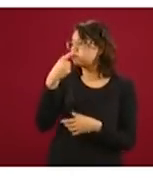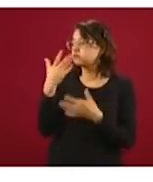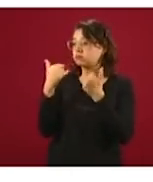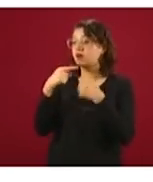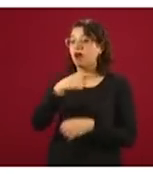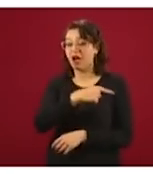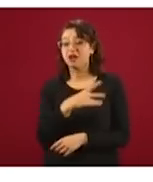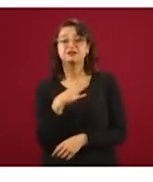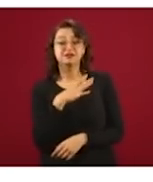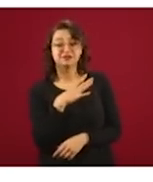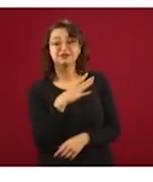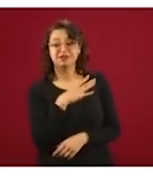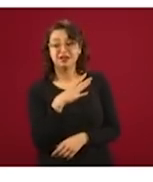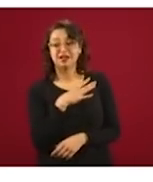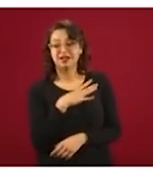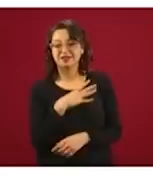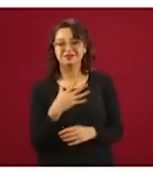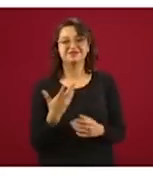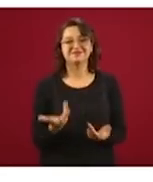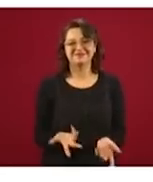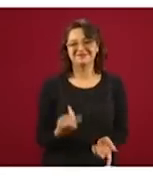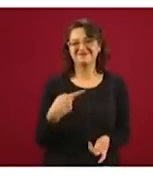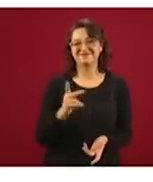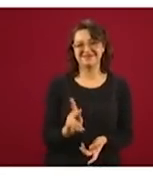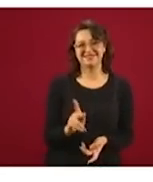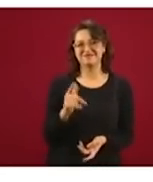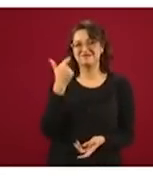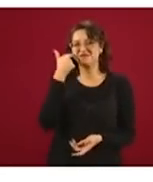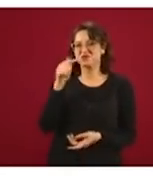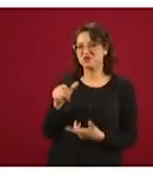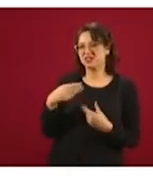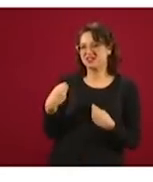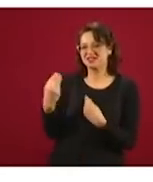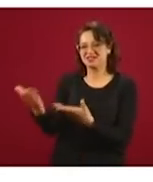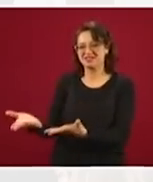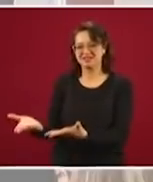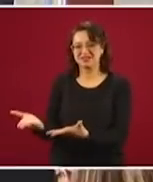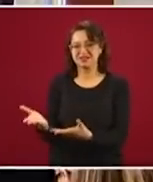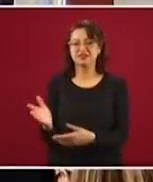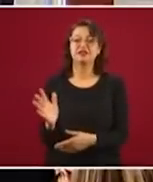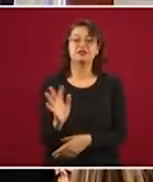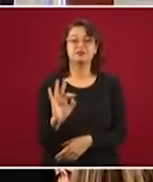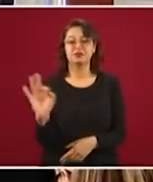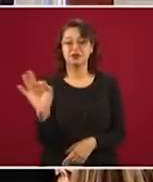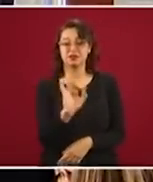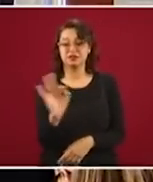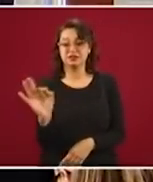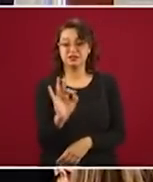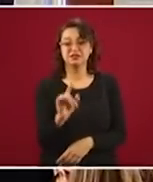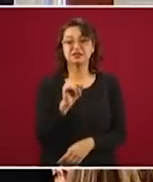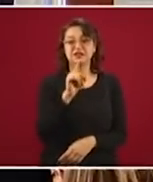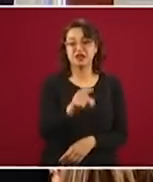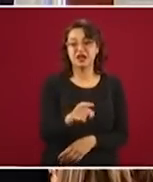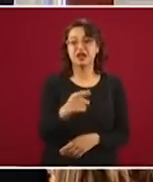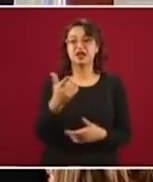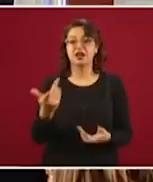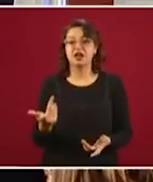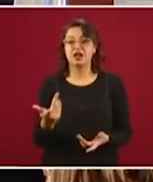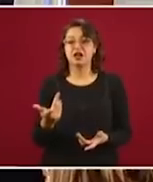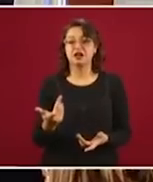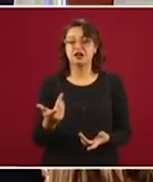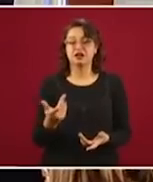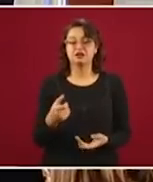dar. Y eso no quiere decir que haya desabasto, puede ser que en el almacén que está a espaldas de este